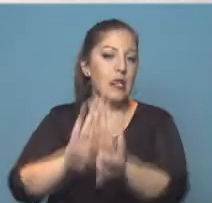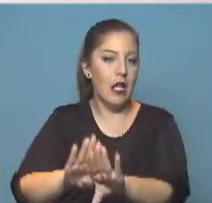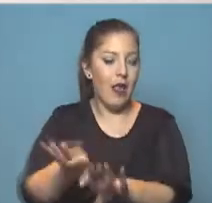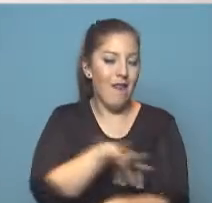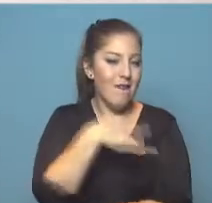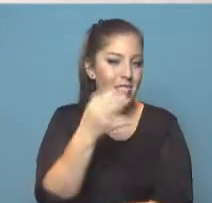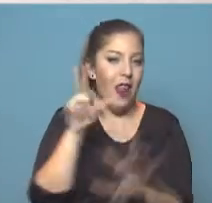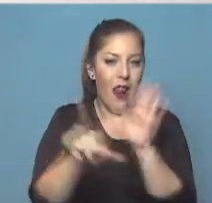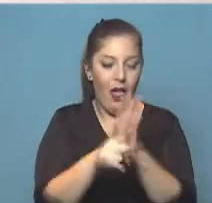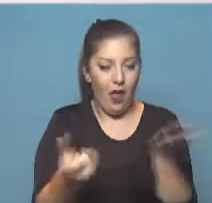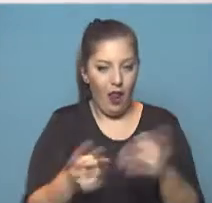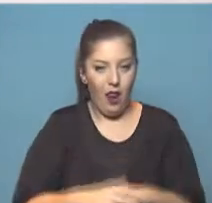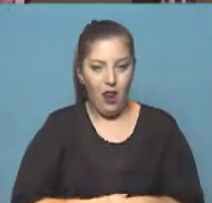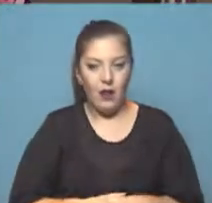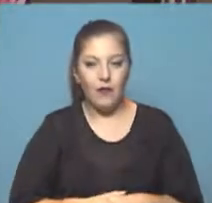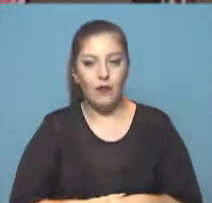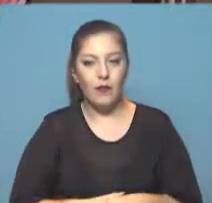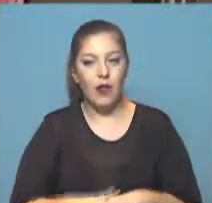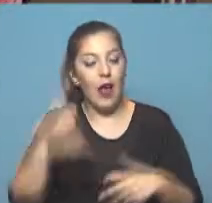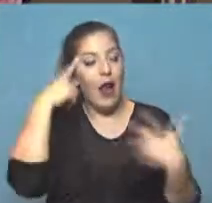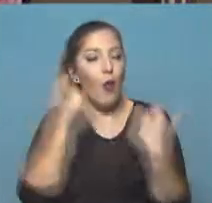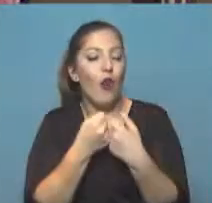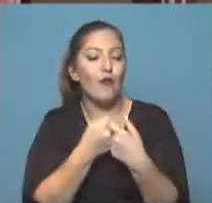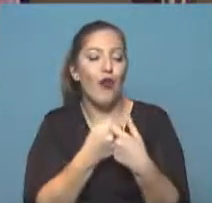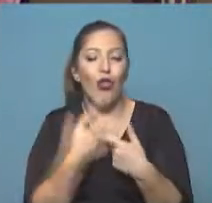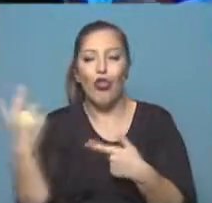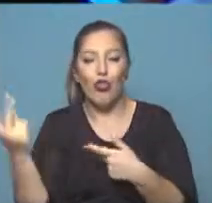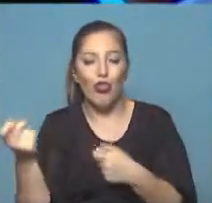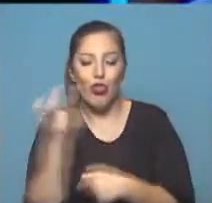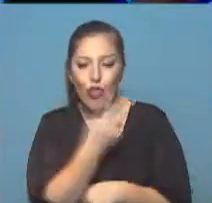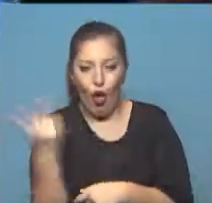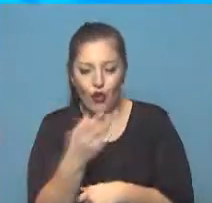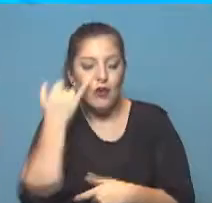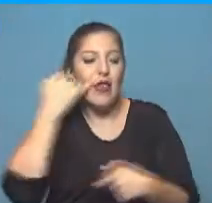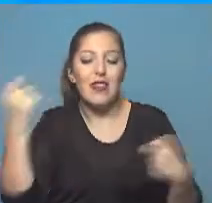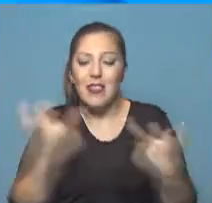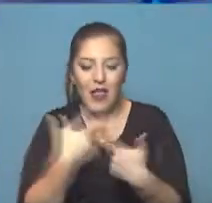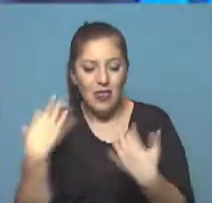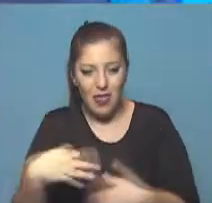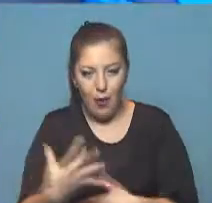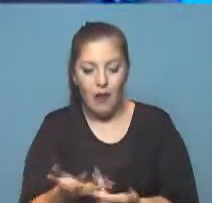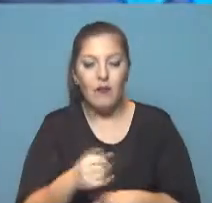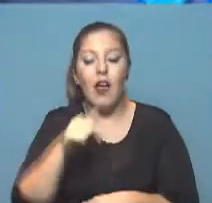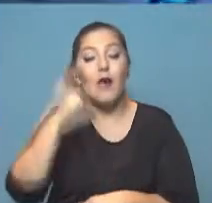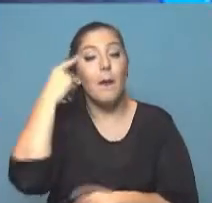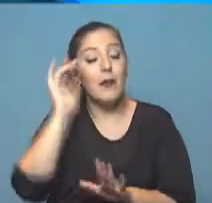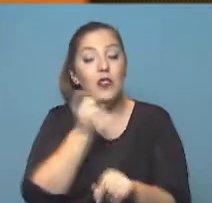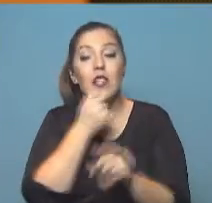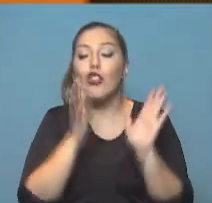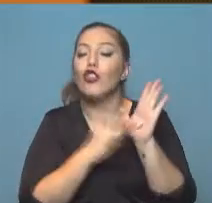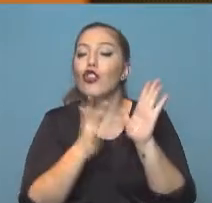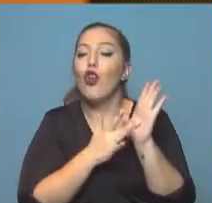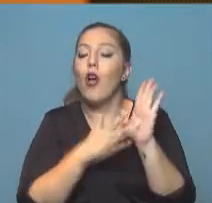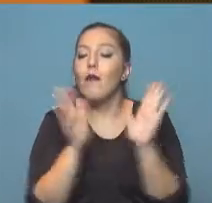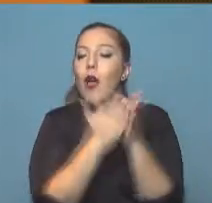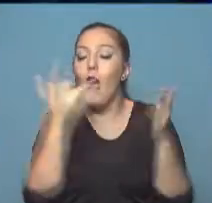vida legal? El acuerdo es una concesión Entonces, de parte. Claro, aquí lo que creo, vuelvo a repetir, si se toca el acuerdo hay